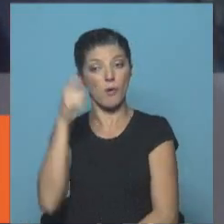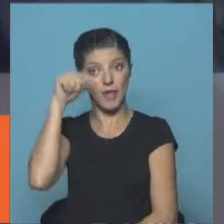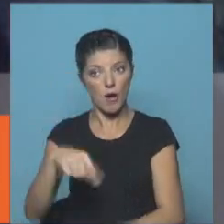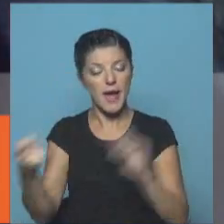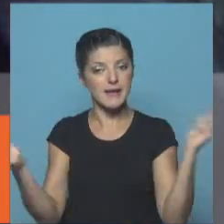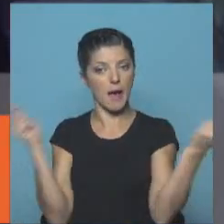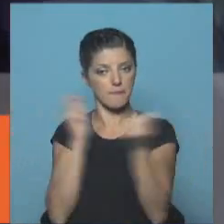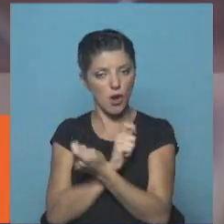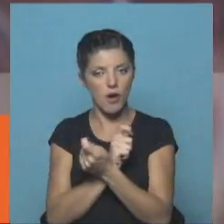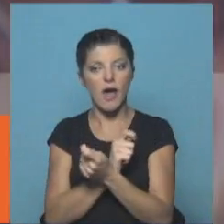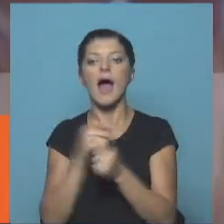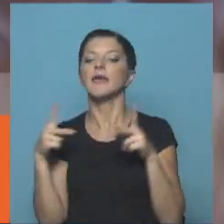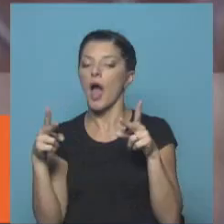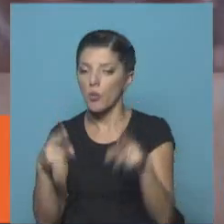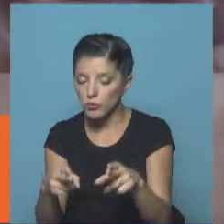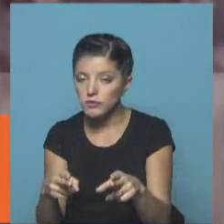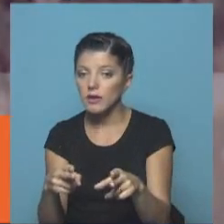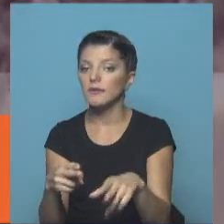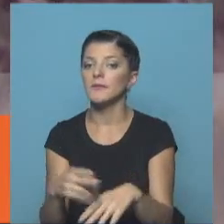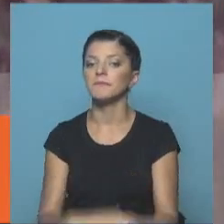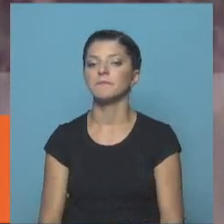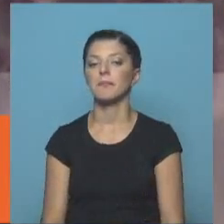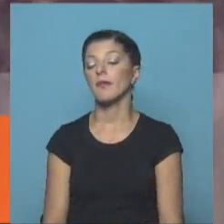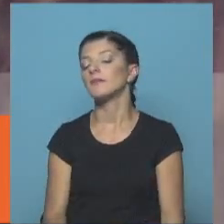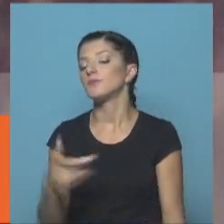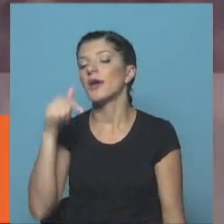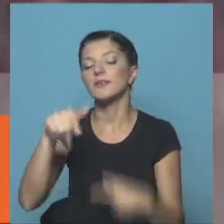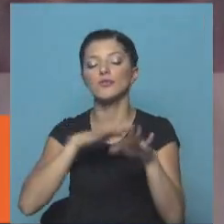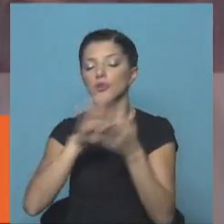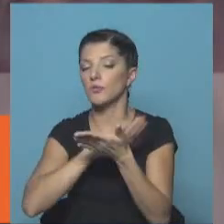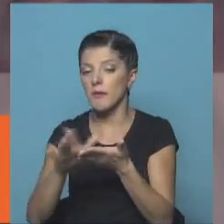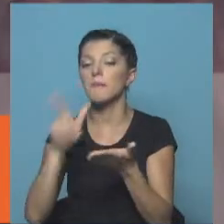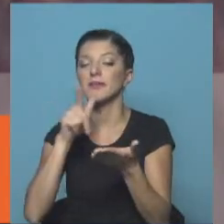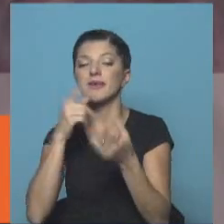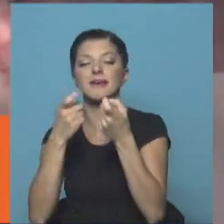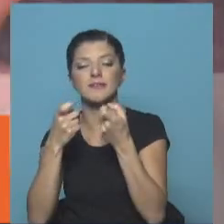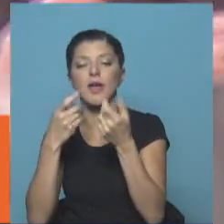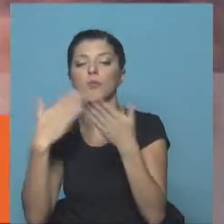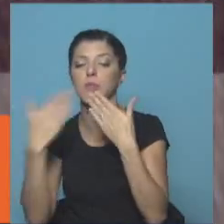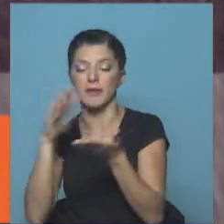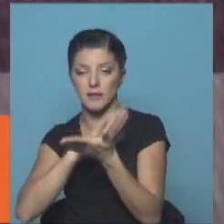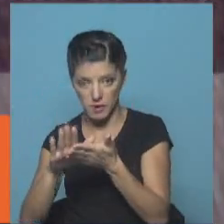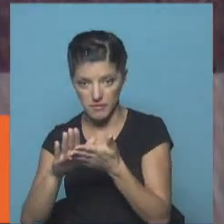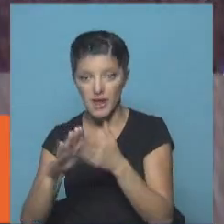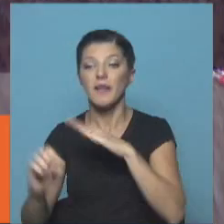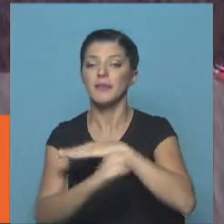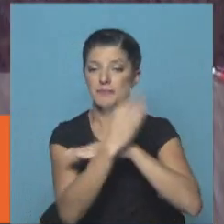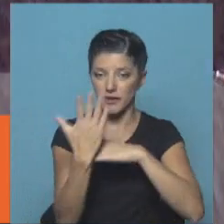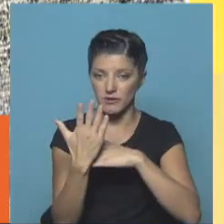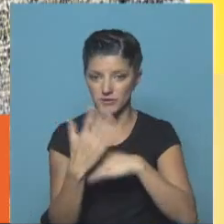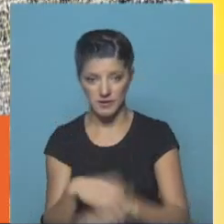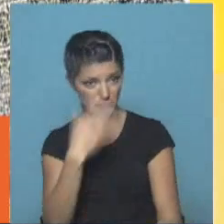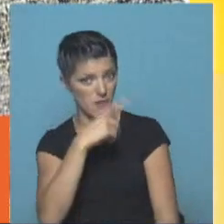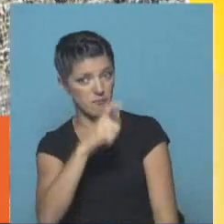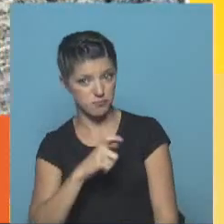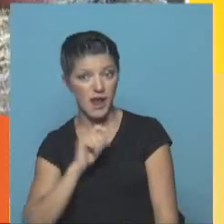distinta, hay ajuste en las balanzas de pagos. Entonces creo que este nuevo escenario merece un nuevo debate sobre el Mercosur, un poco la preocupación. Pero que me lo vas a contestar